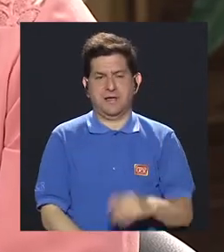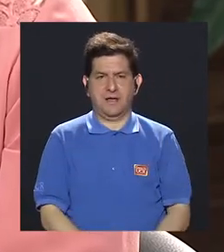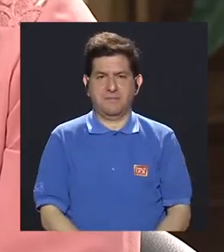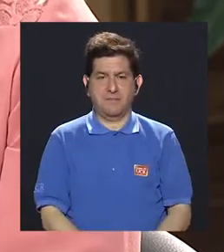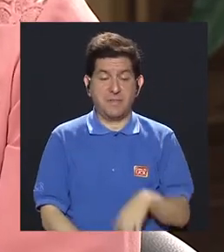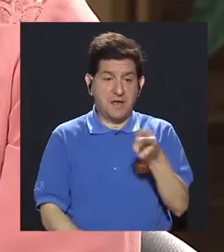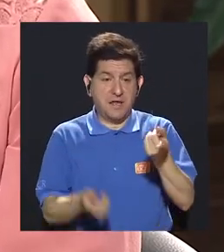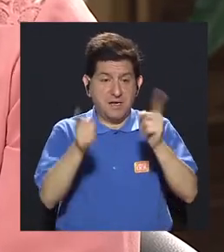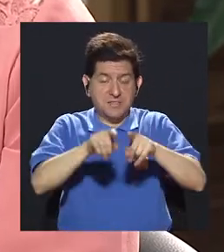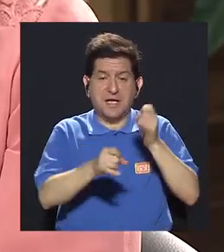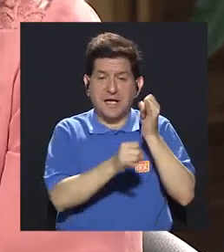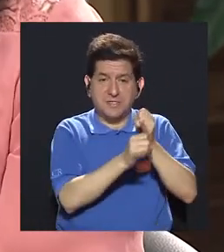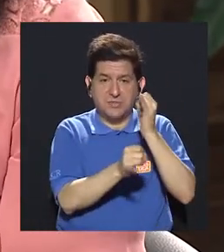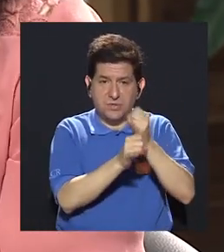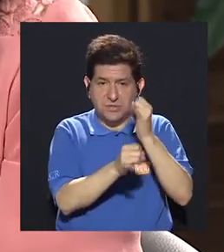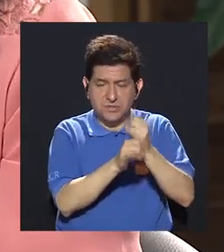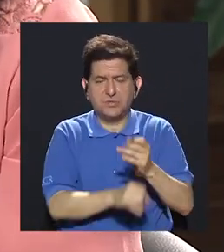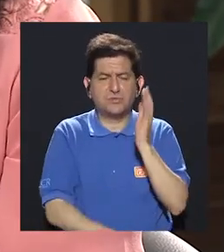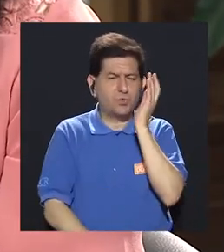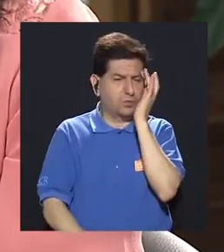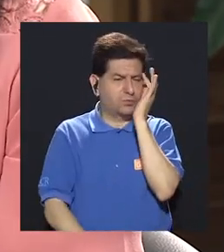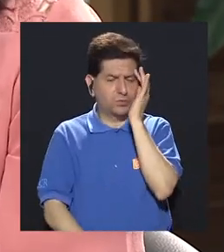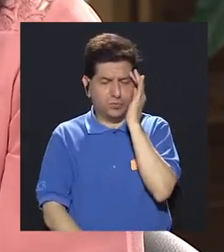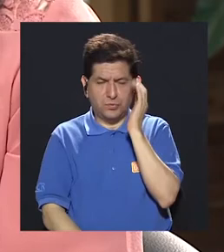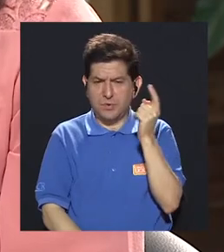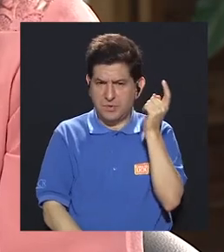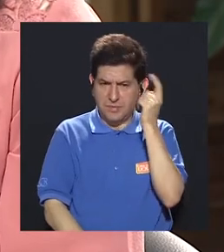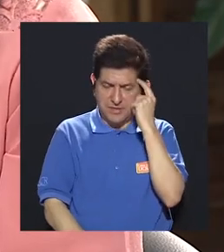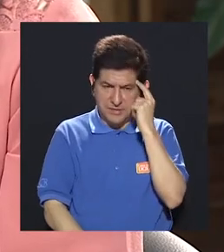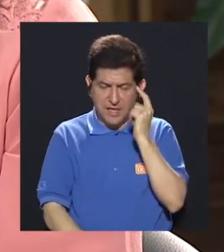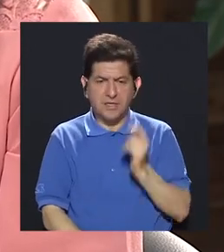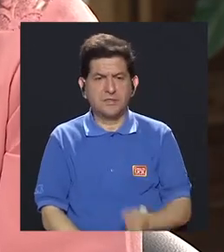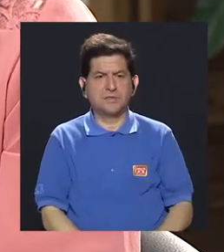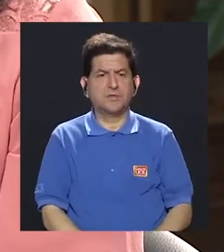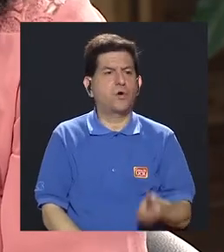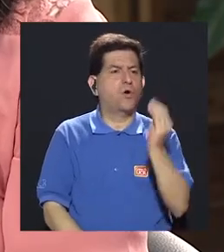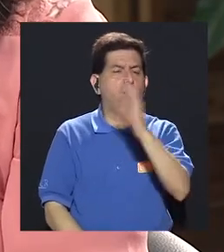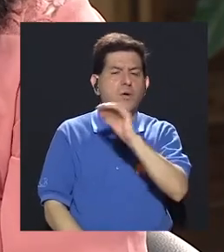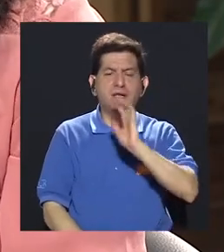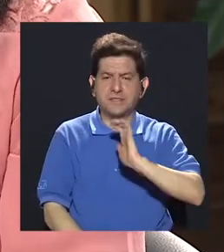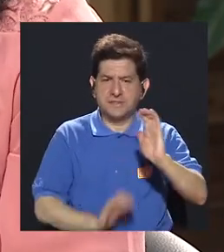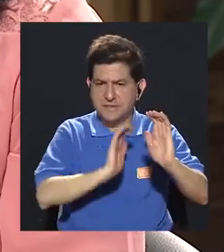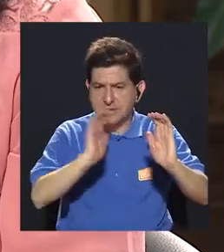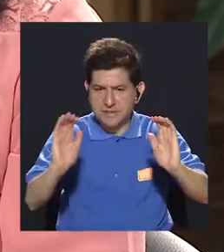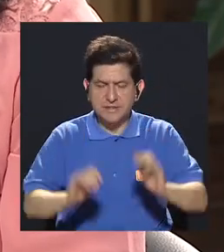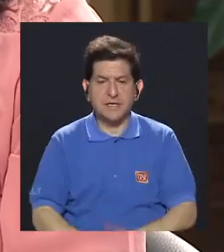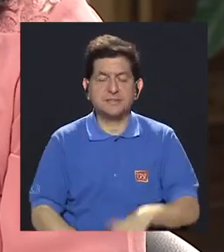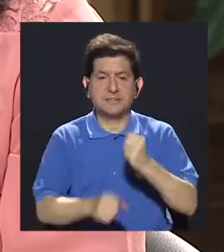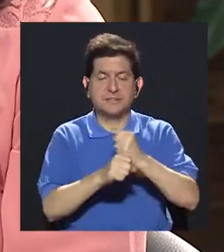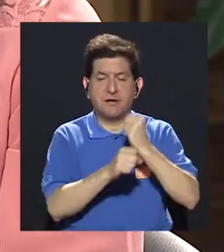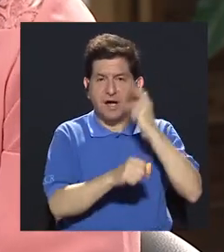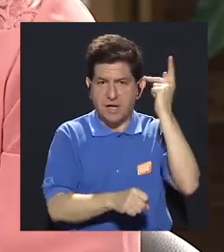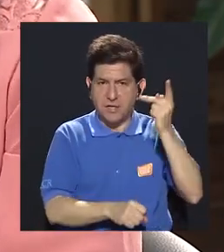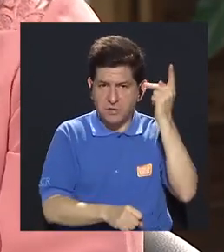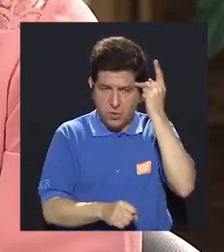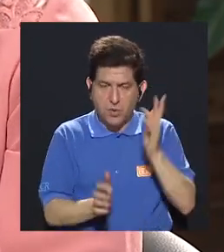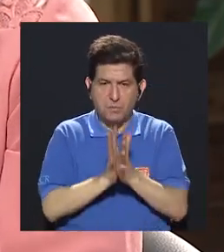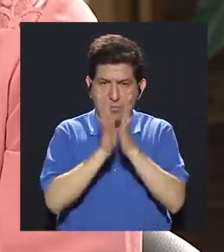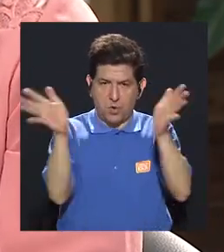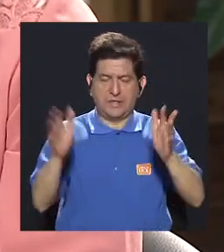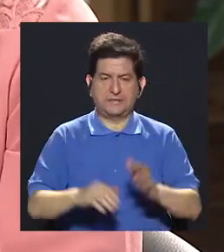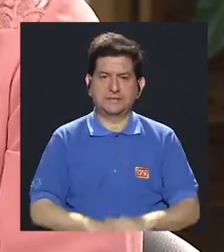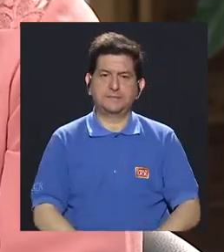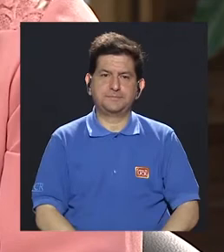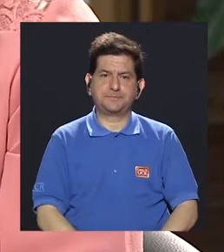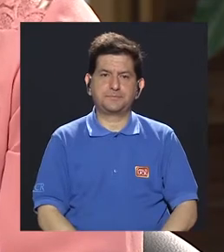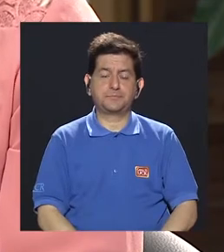siempre con instituciones preocupadas por la adolescencia y la niñez y que trabajan directamente con políticas públicas,